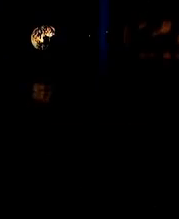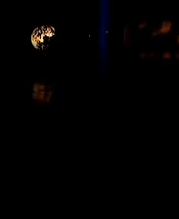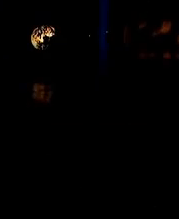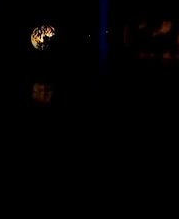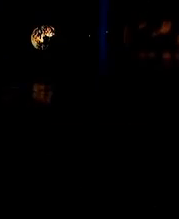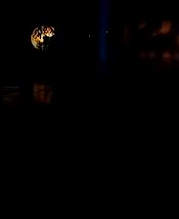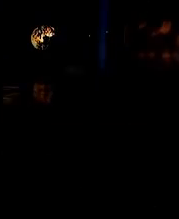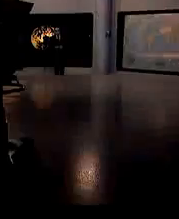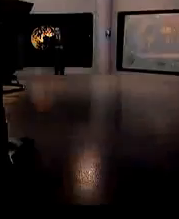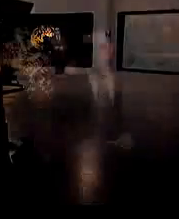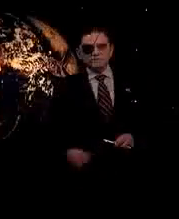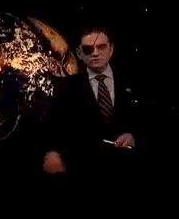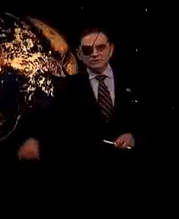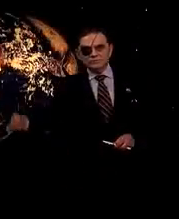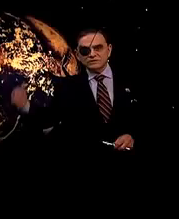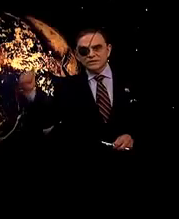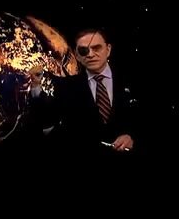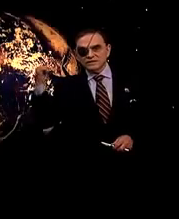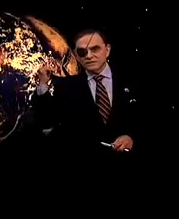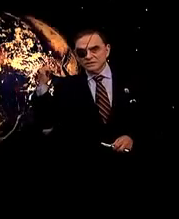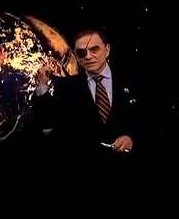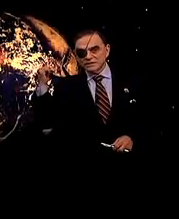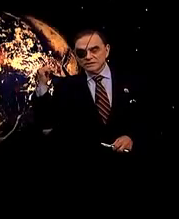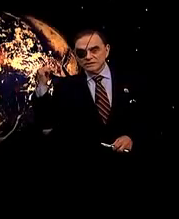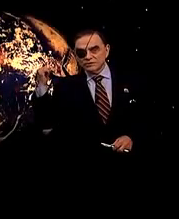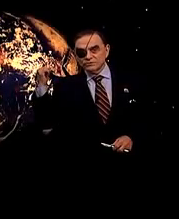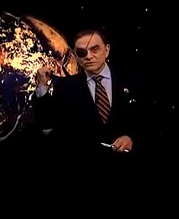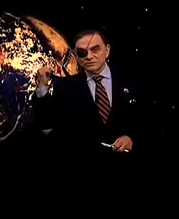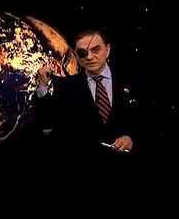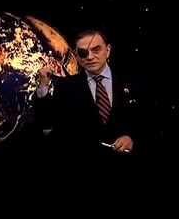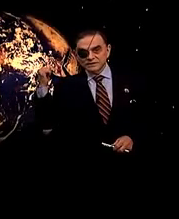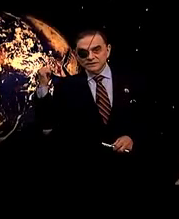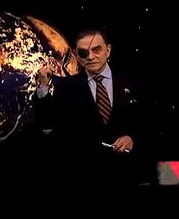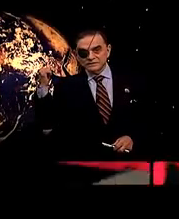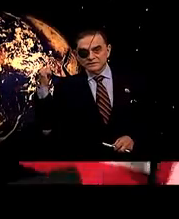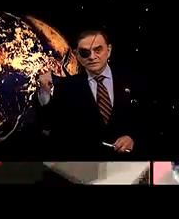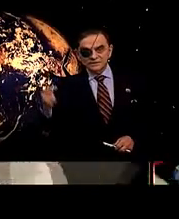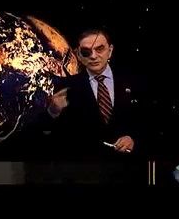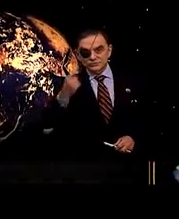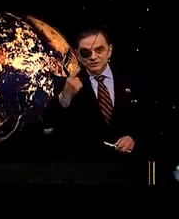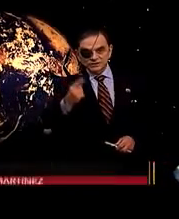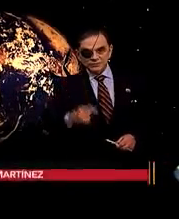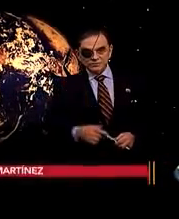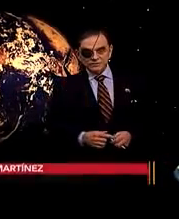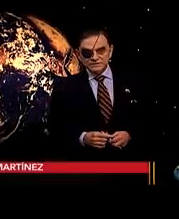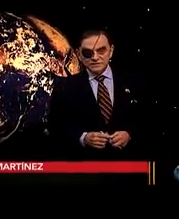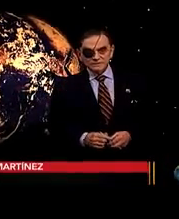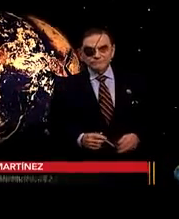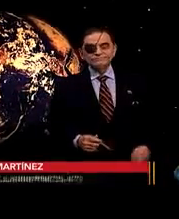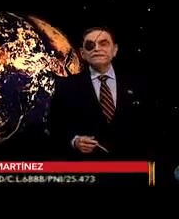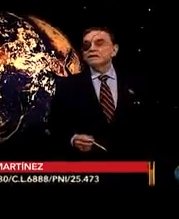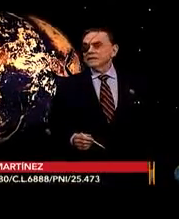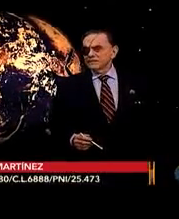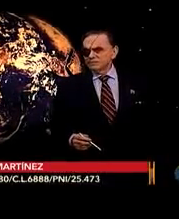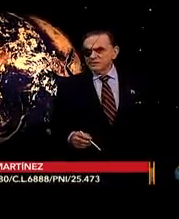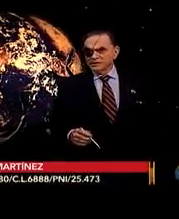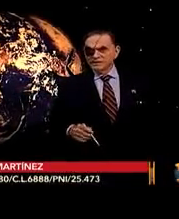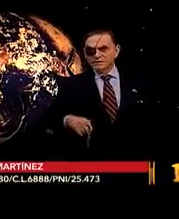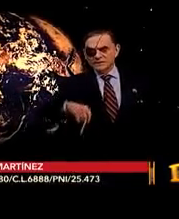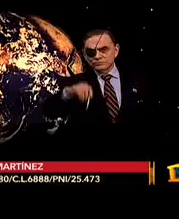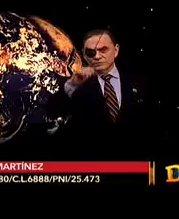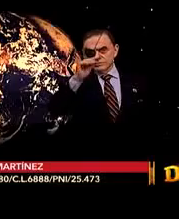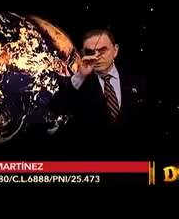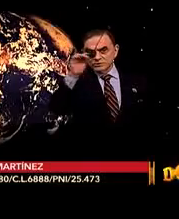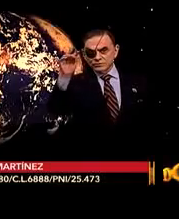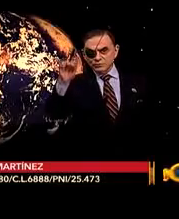Salud, amigos, tripulantes de nuestra querida, contaminada y única nave espacial. La misma que,